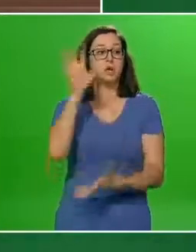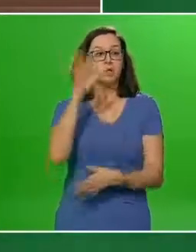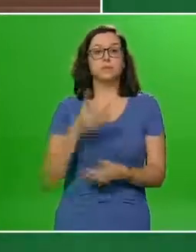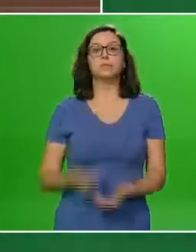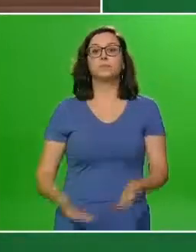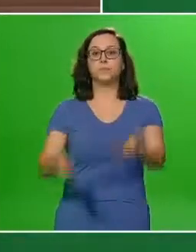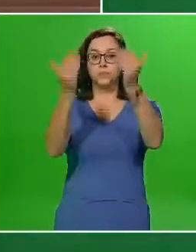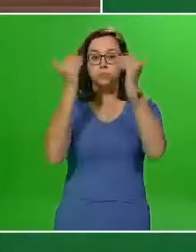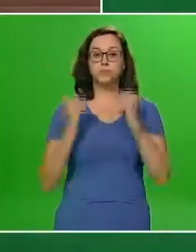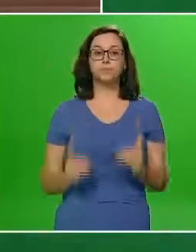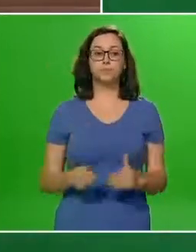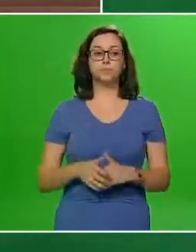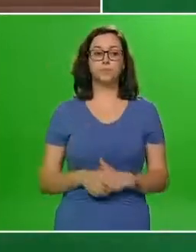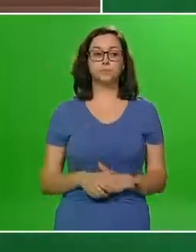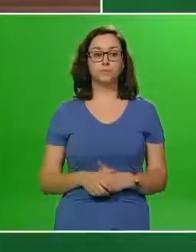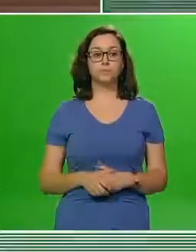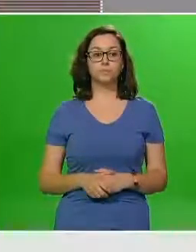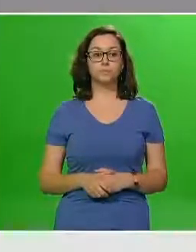favor.